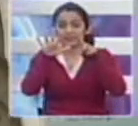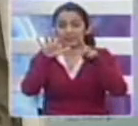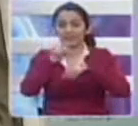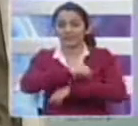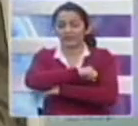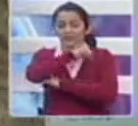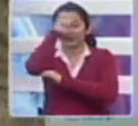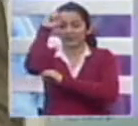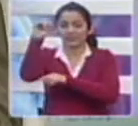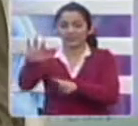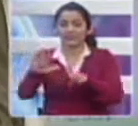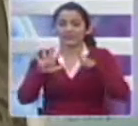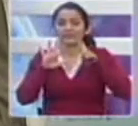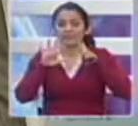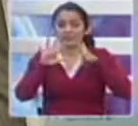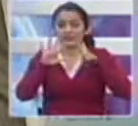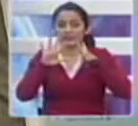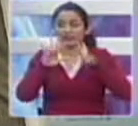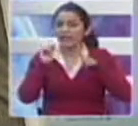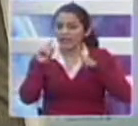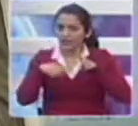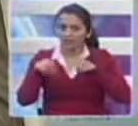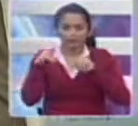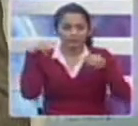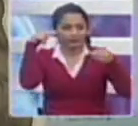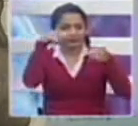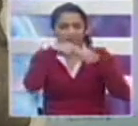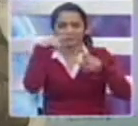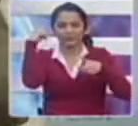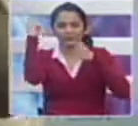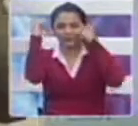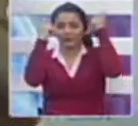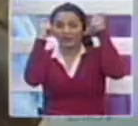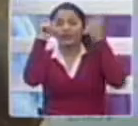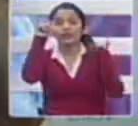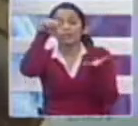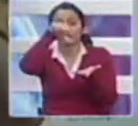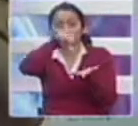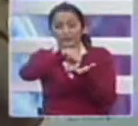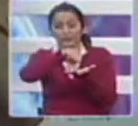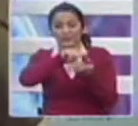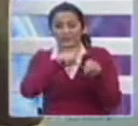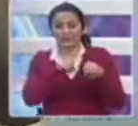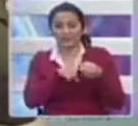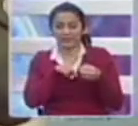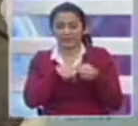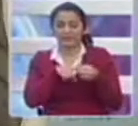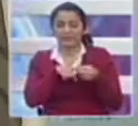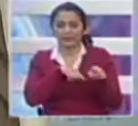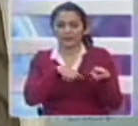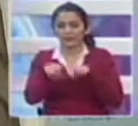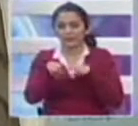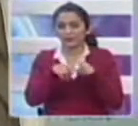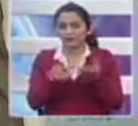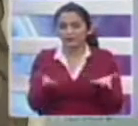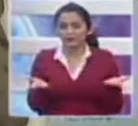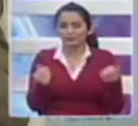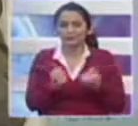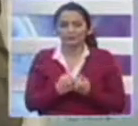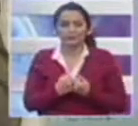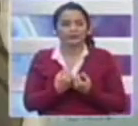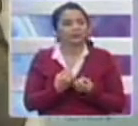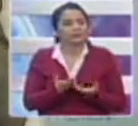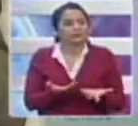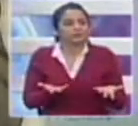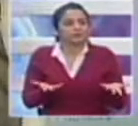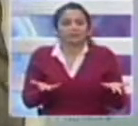directamente participando en las festividades de la ciudad, en los grandes eventos, y esto ojalá, y lo que quiero es dejar institucionalizado